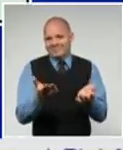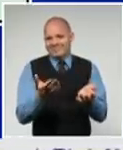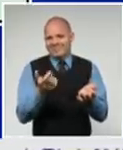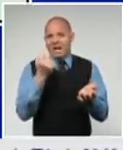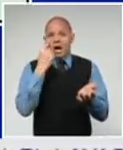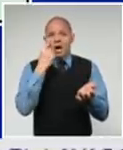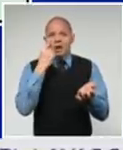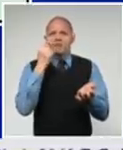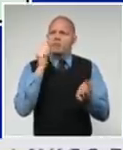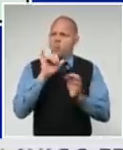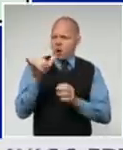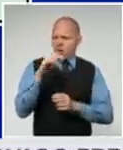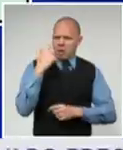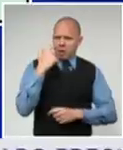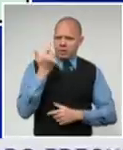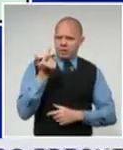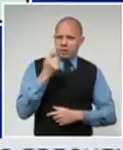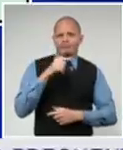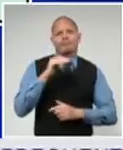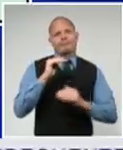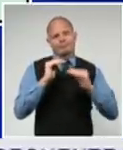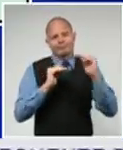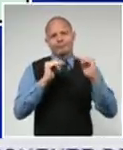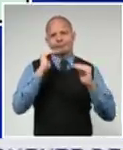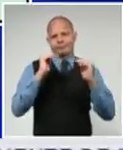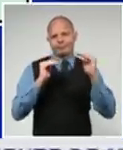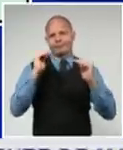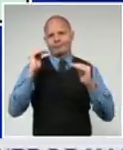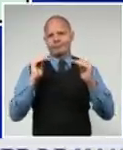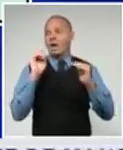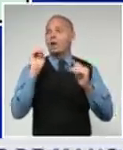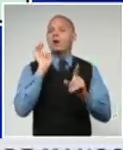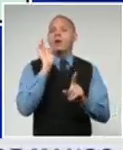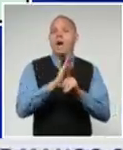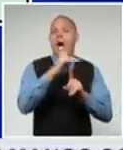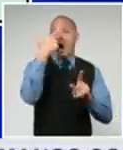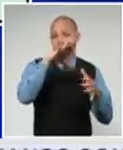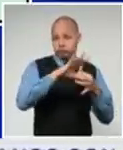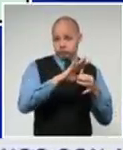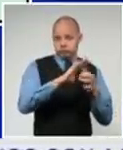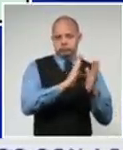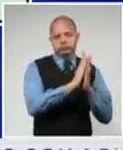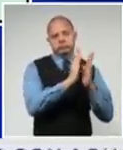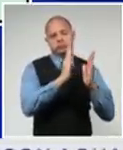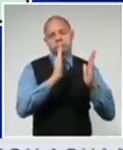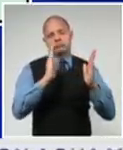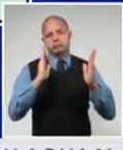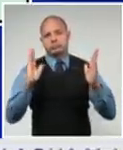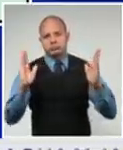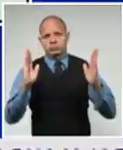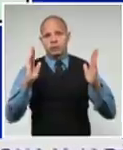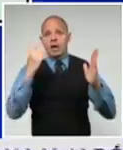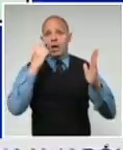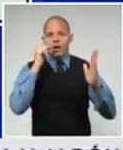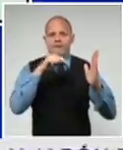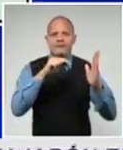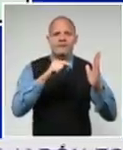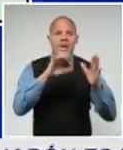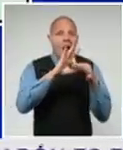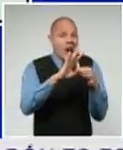periodo, eso es, por días, desde el 1 de agosto, en el cual se incrementaron el número de casos en